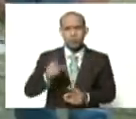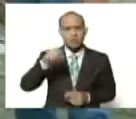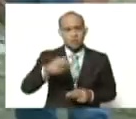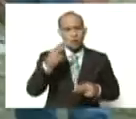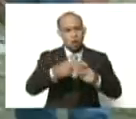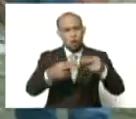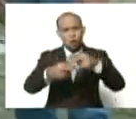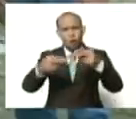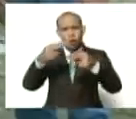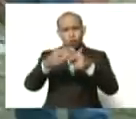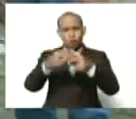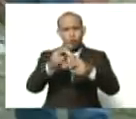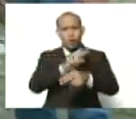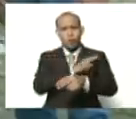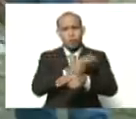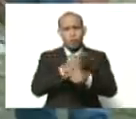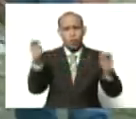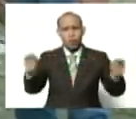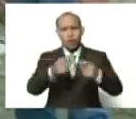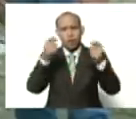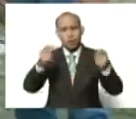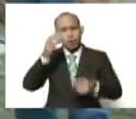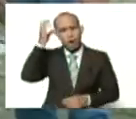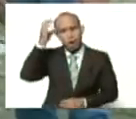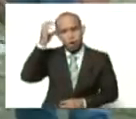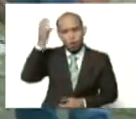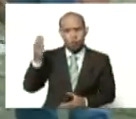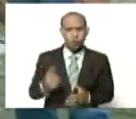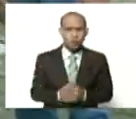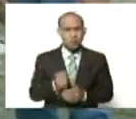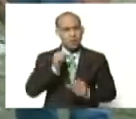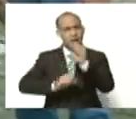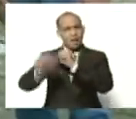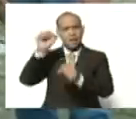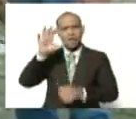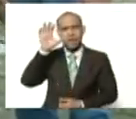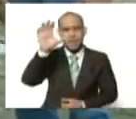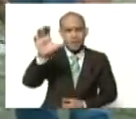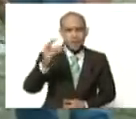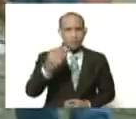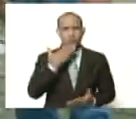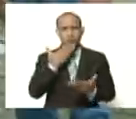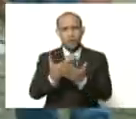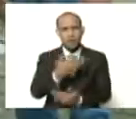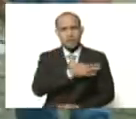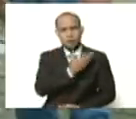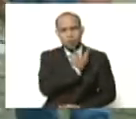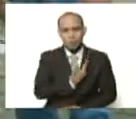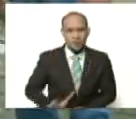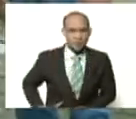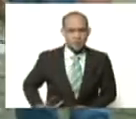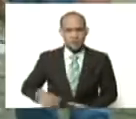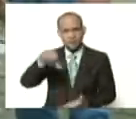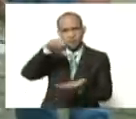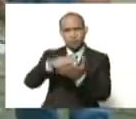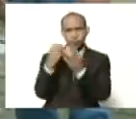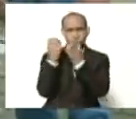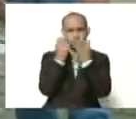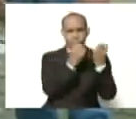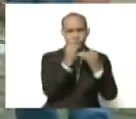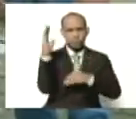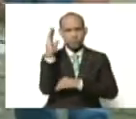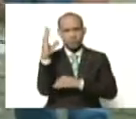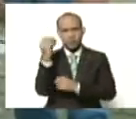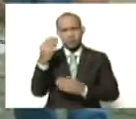construir el poder popular organizado y consciente para defender la patria. Muchas gracias, presidente. Desde la comuna del Maizal le extendemos un